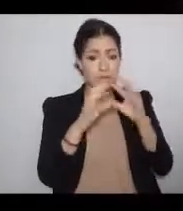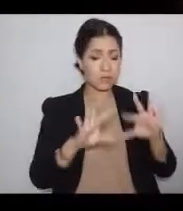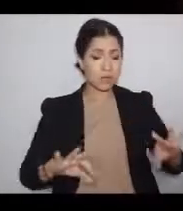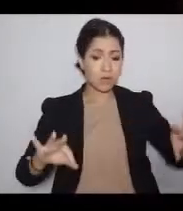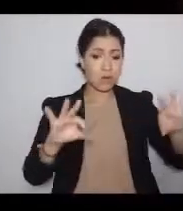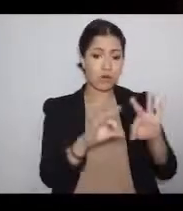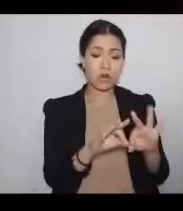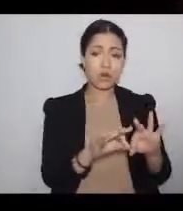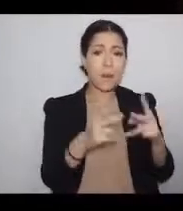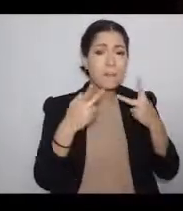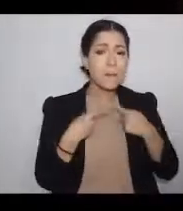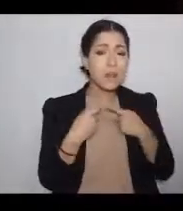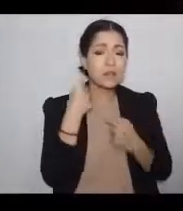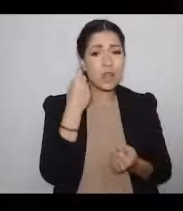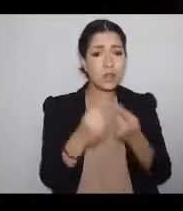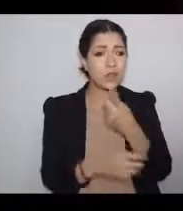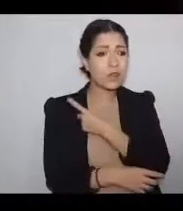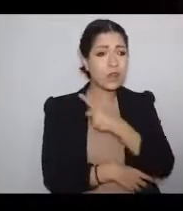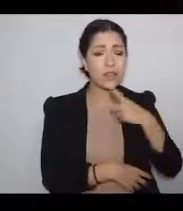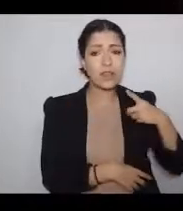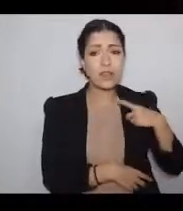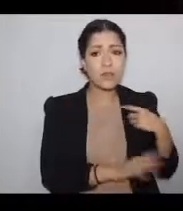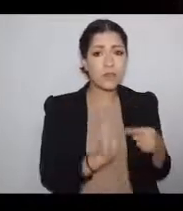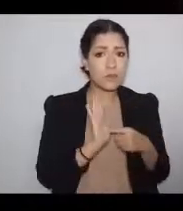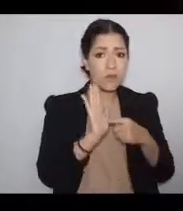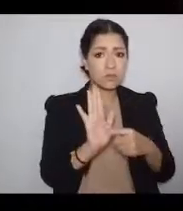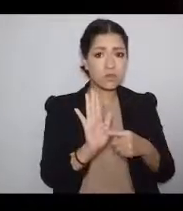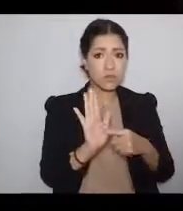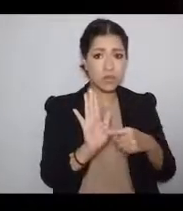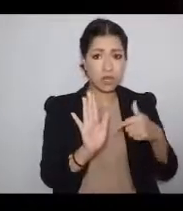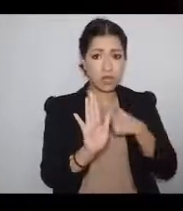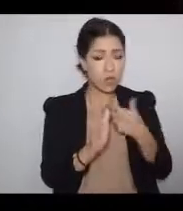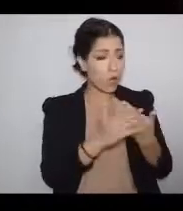Alguien tiene que explicar lo que he visto.